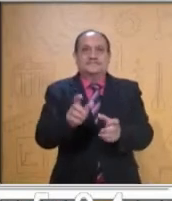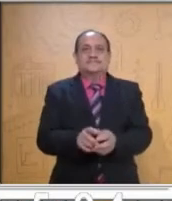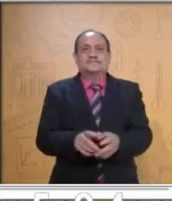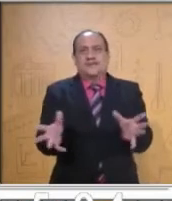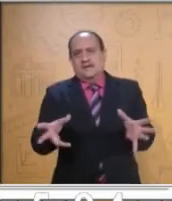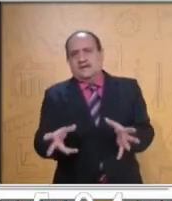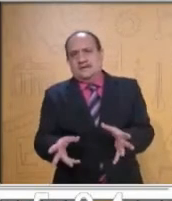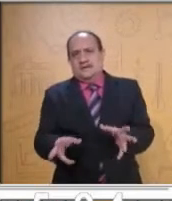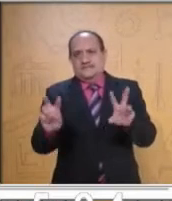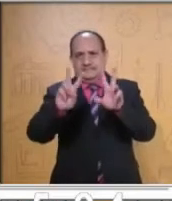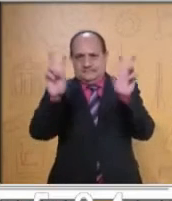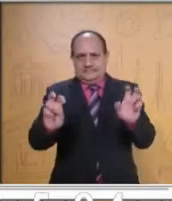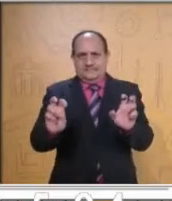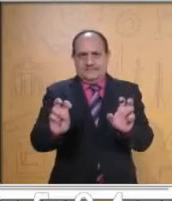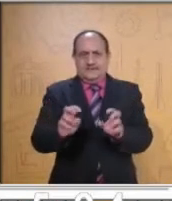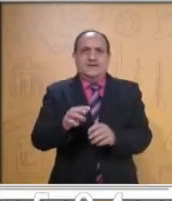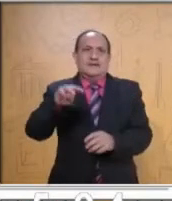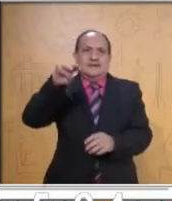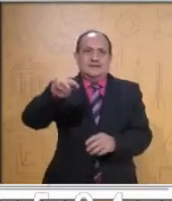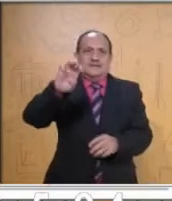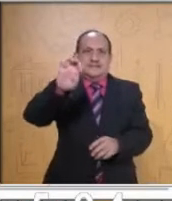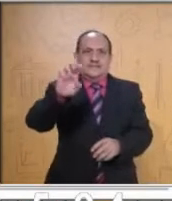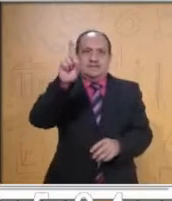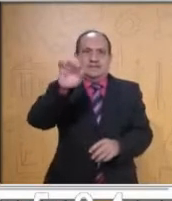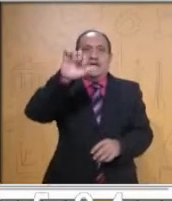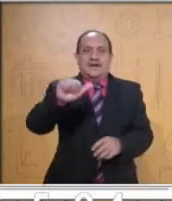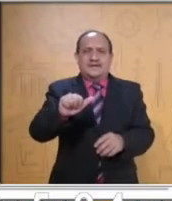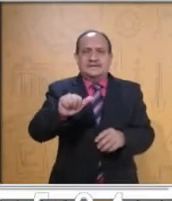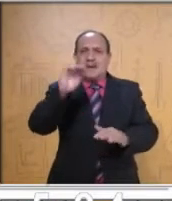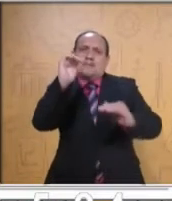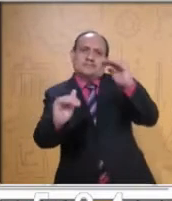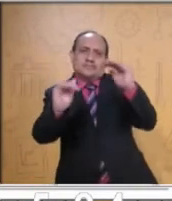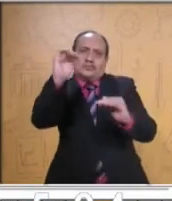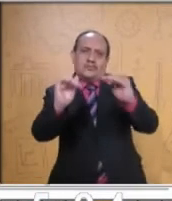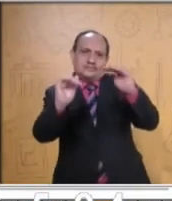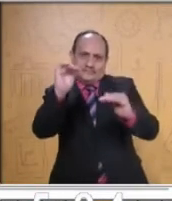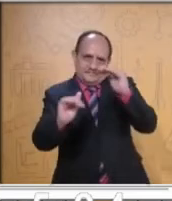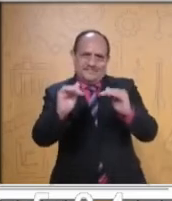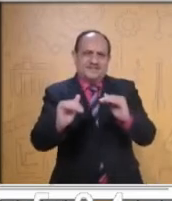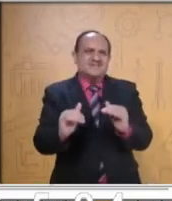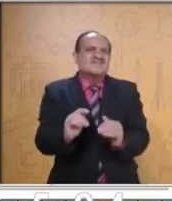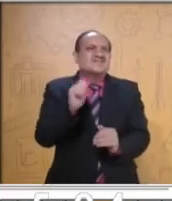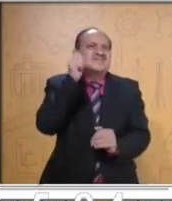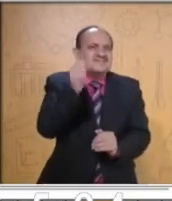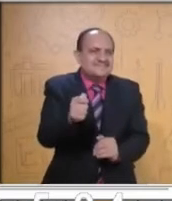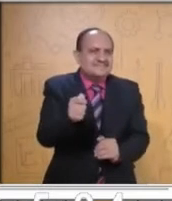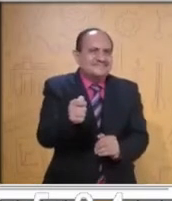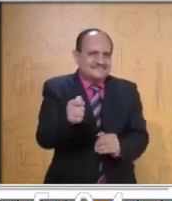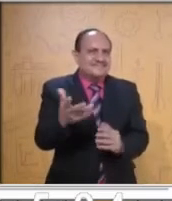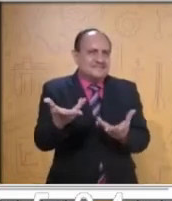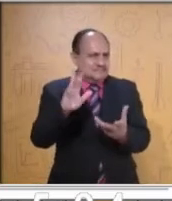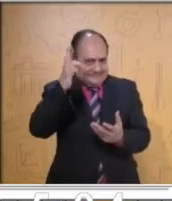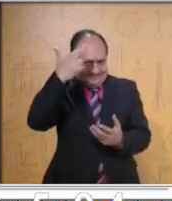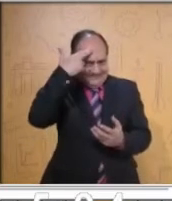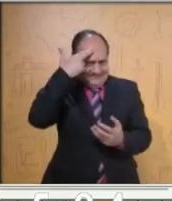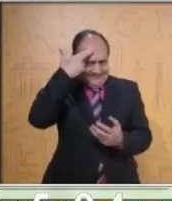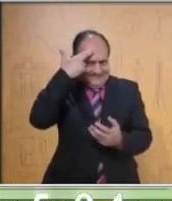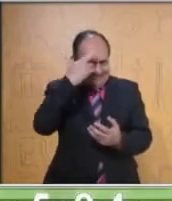que corresponde a la media aritmética. ¿Cómo dijimos que le íbamos a llamar también a la media aritmética? ¿Lo recuerdan?